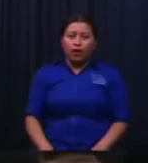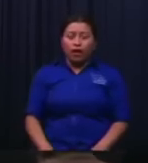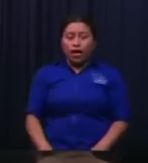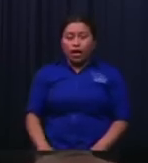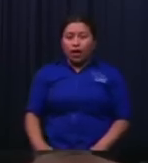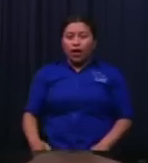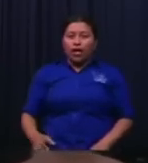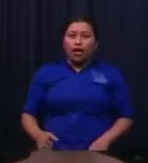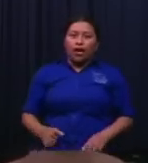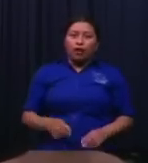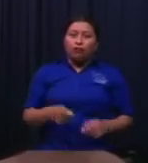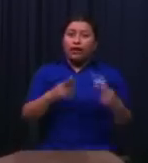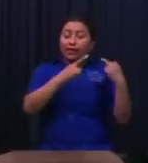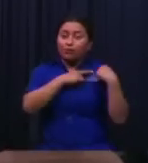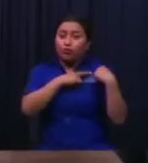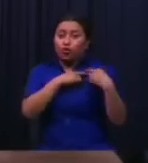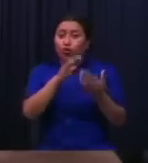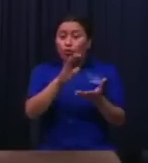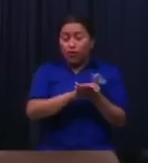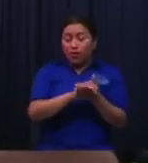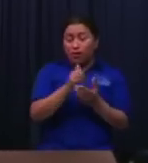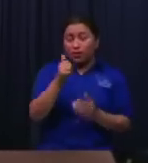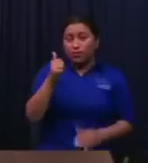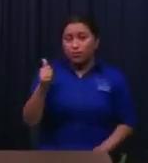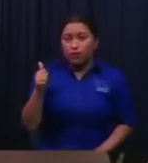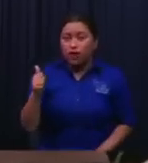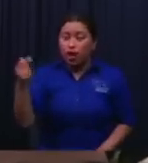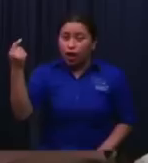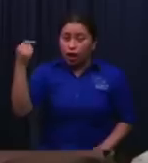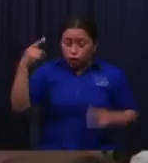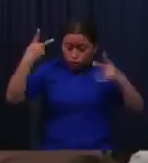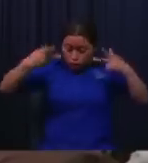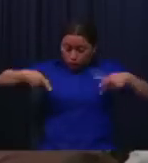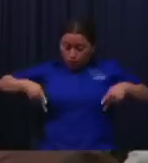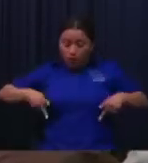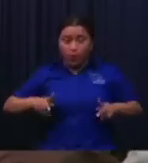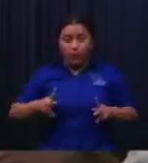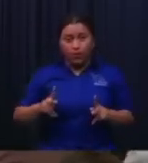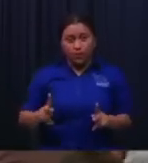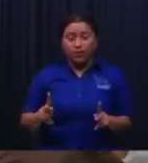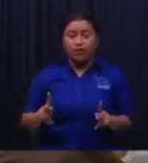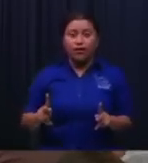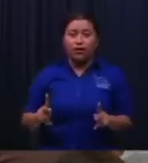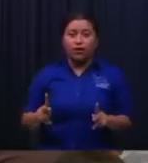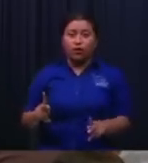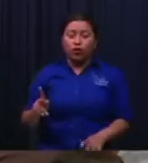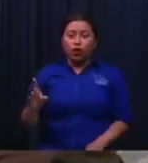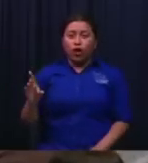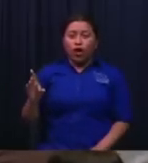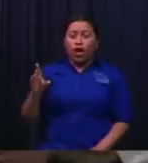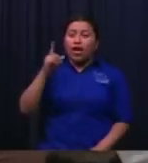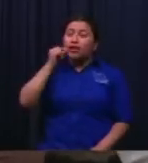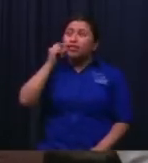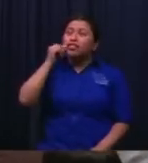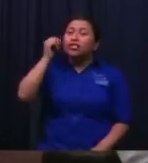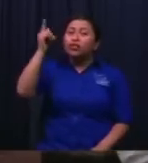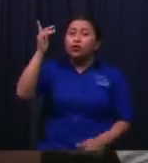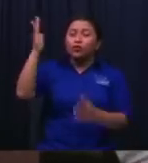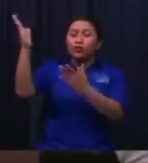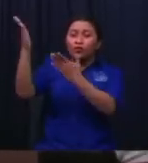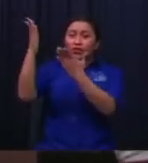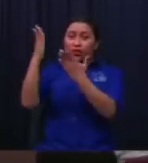hermanos? Y yo creo que es un privilegio enorme de parte de Dios donde Él nos va dando el ejemplo en su bendita palabra,